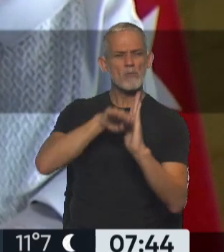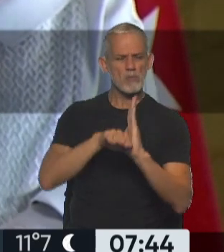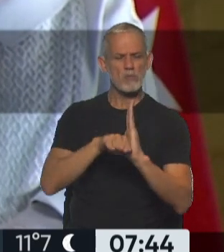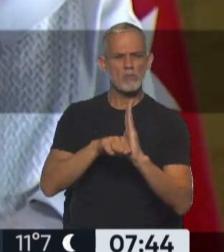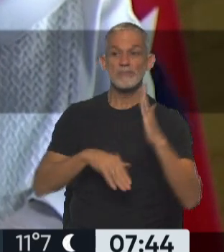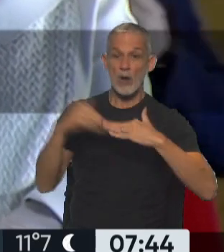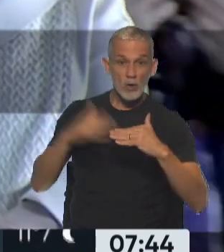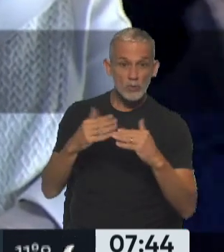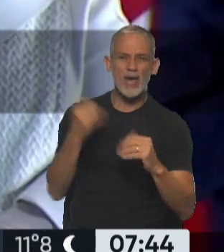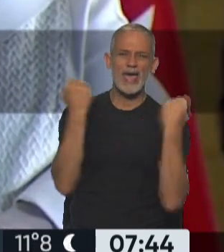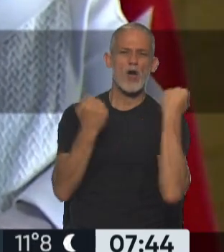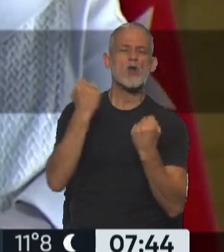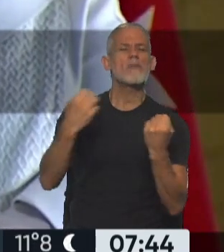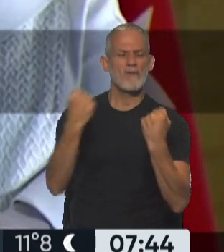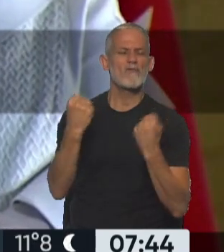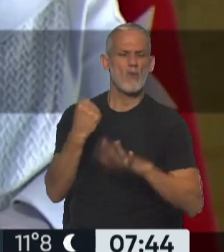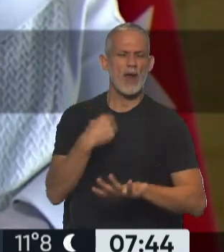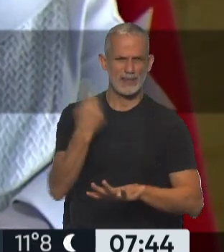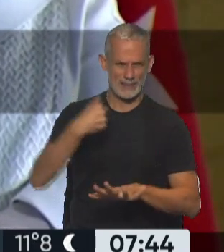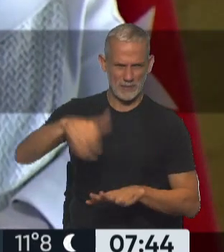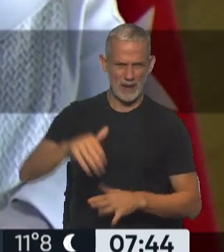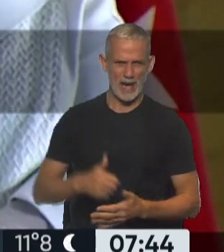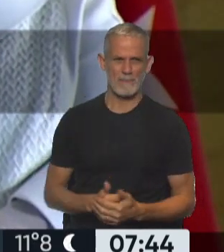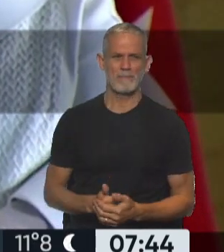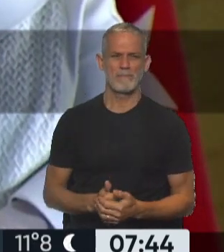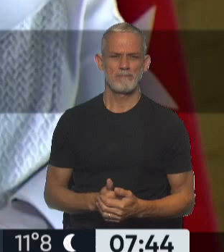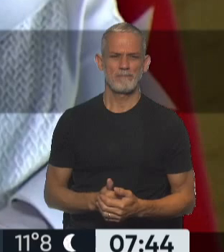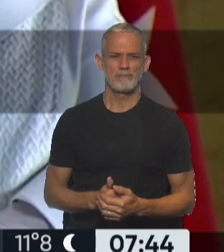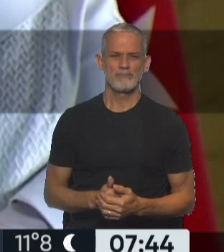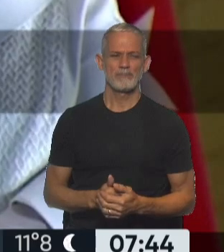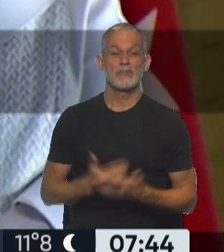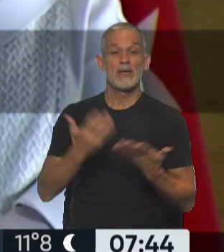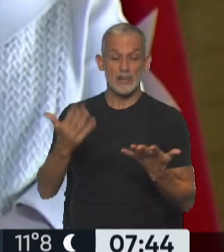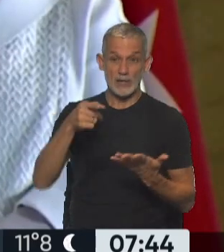Ve güçlü bir ekonomi yönetimini bu iki kavramın üzerine kuracağız.